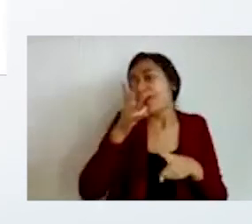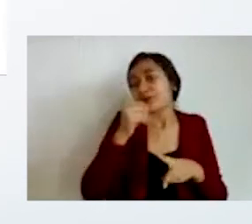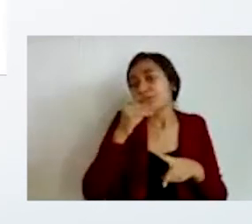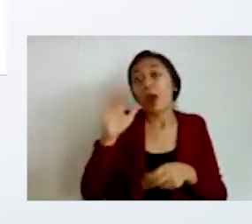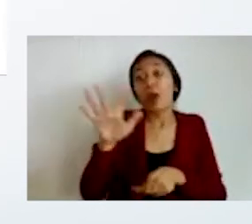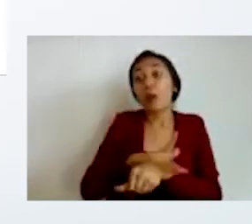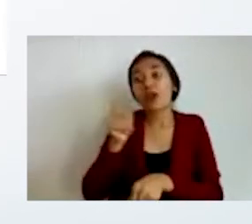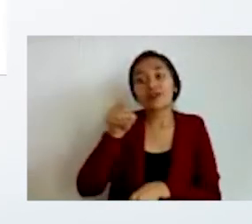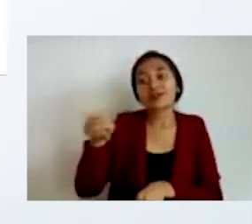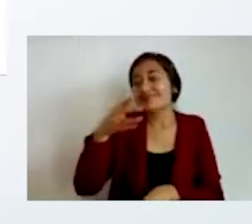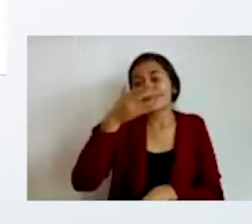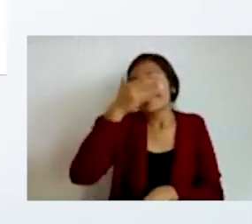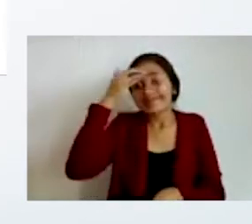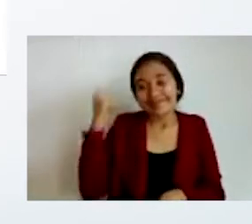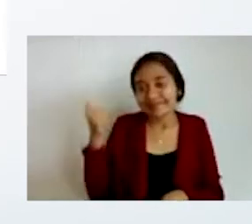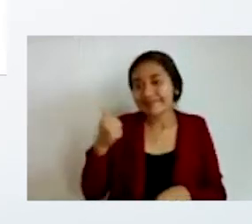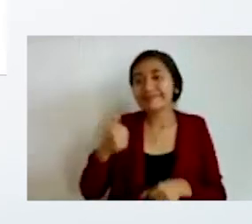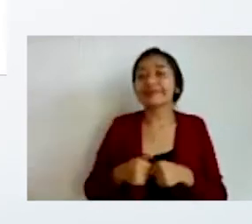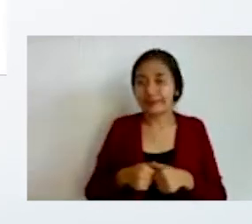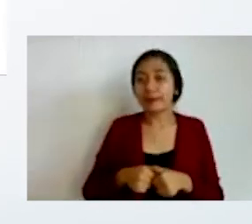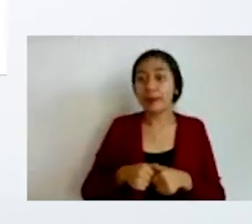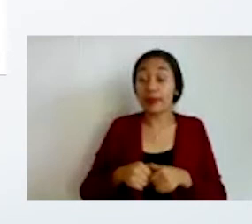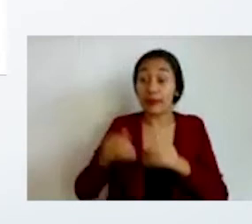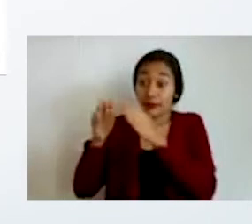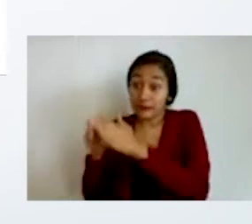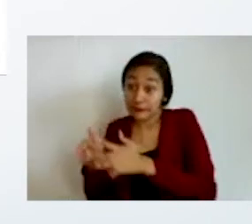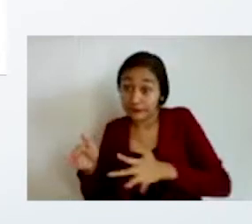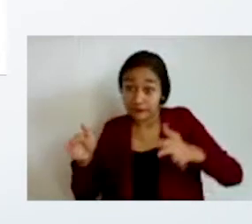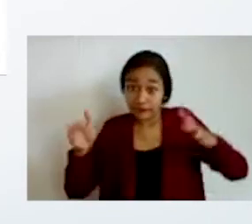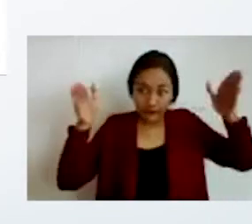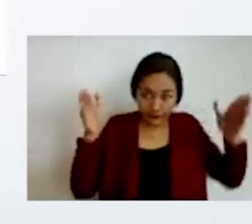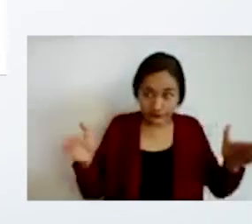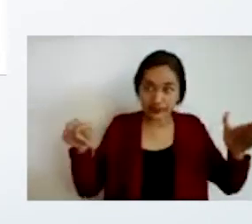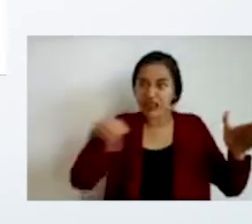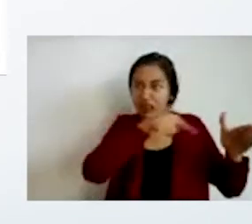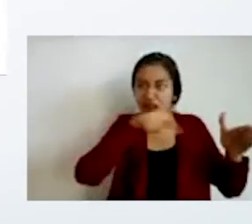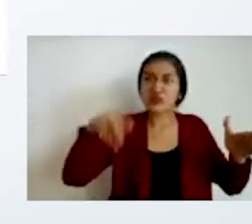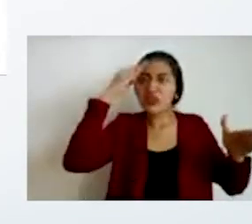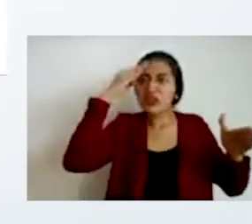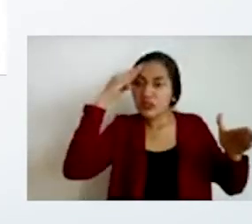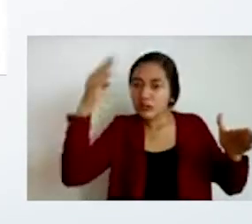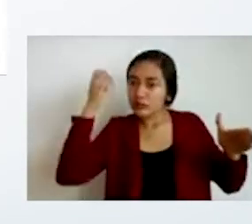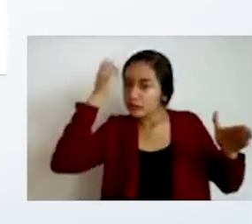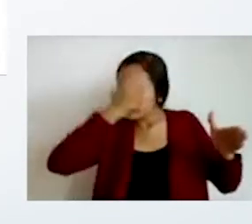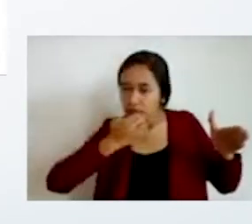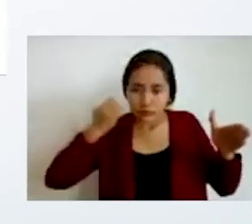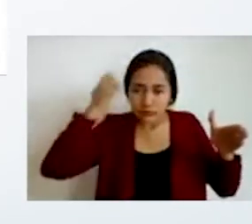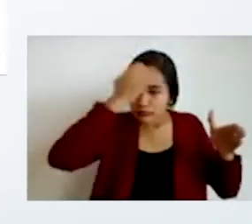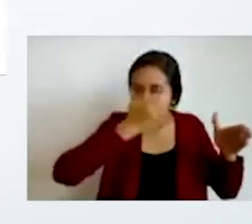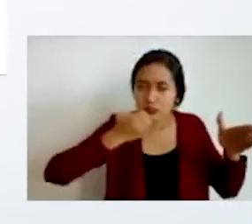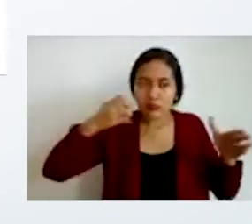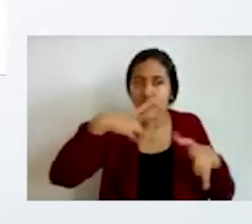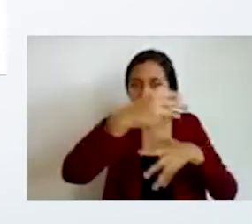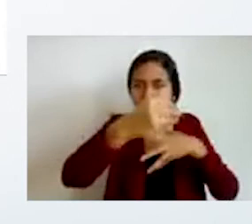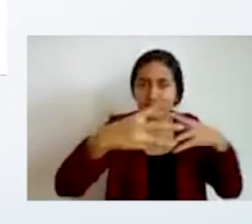periodo de incubación se ha estudiado un poco más detalladamente, se ha establecido, como les decía, entre 2 y 14 días dependiendo